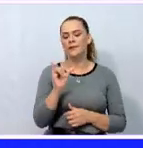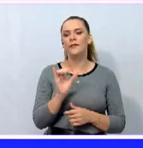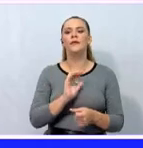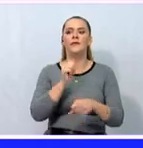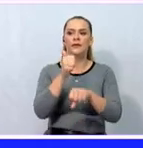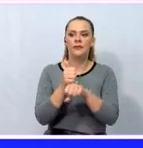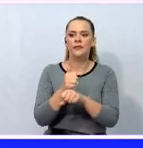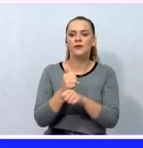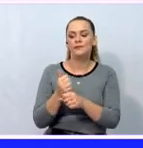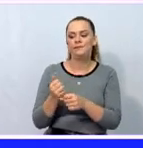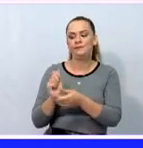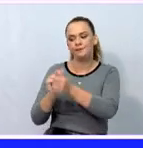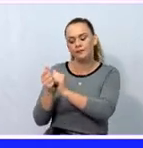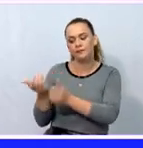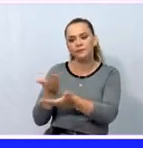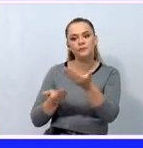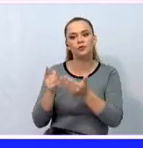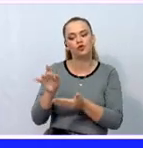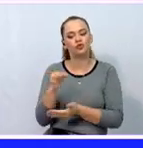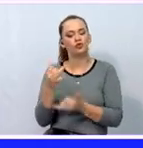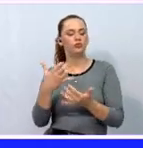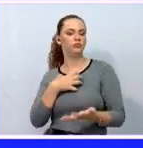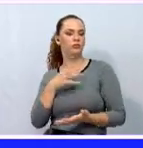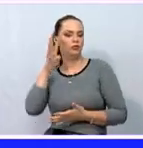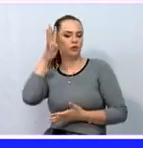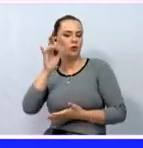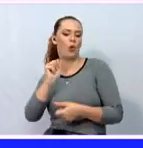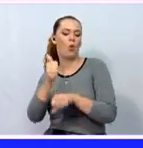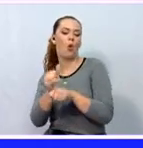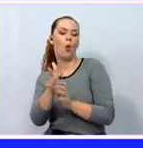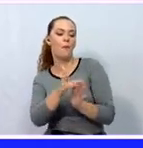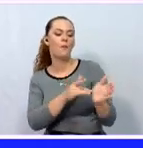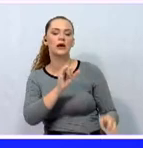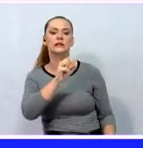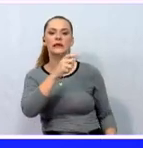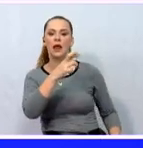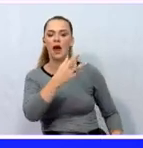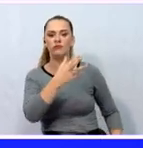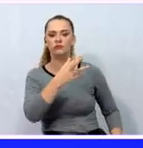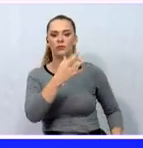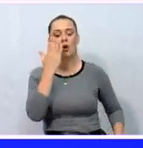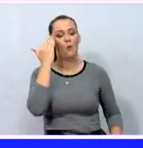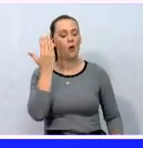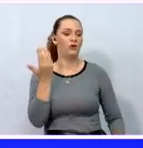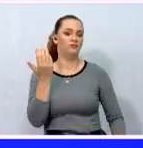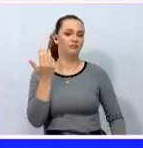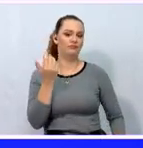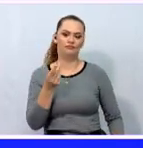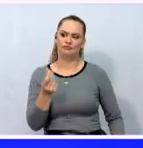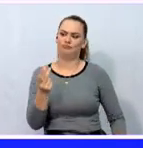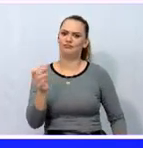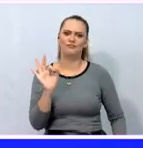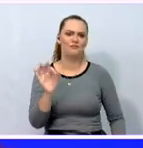poniéndole y recortando también bueno su Estilo de juego y su manera de como aprovechar a Sinclair verdad o sea porque está